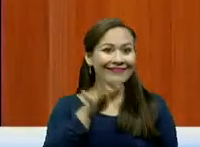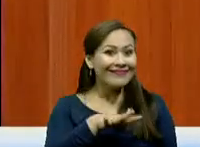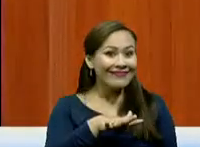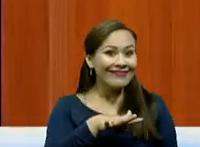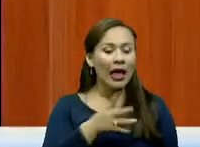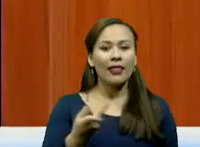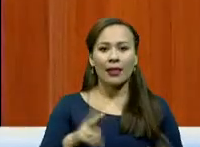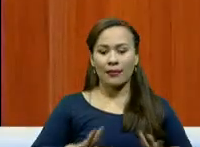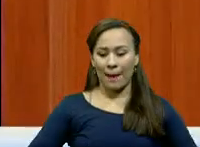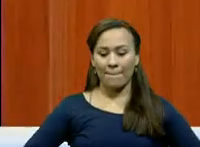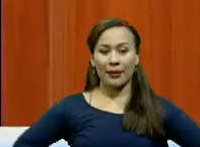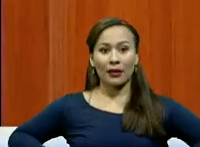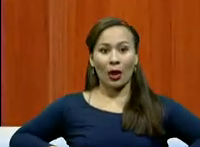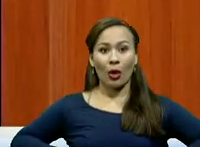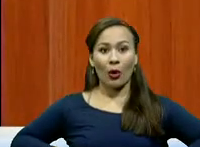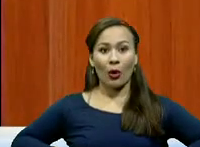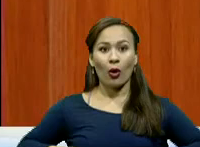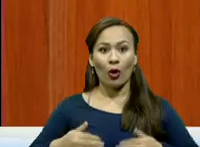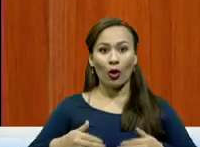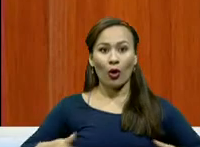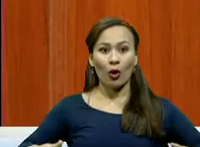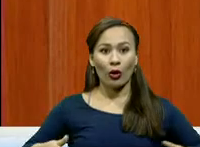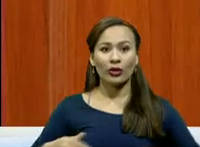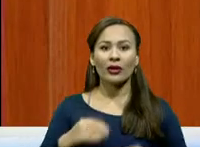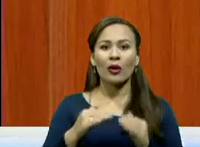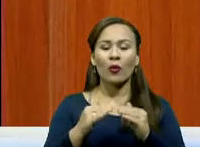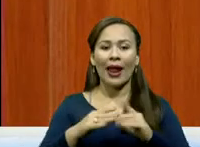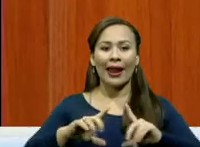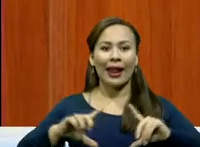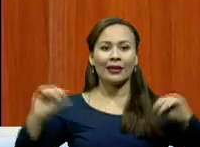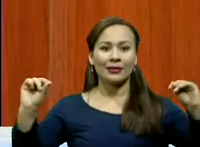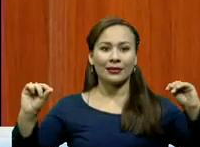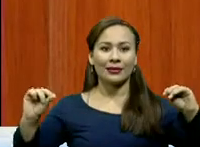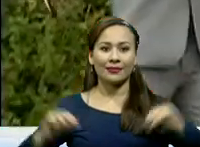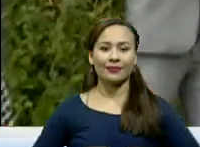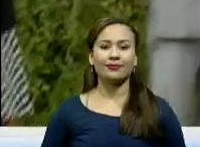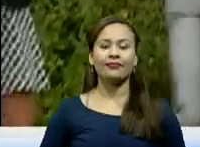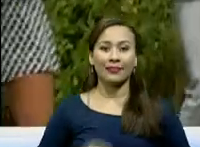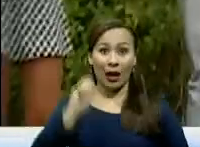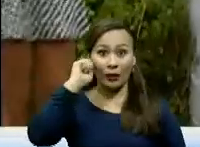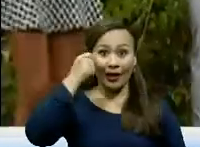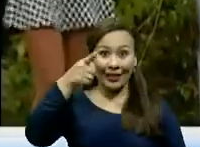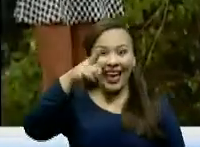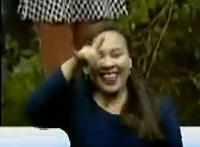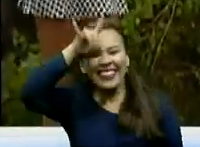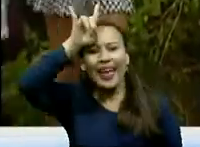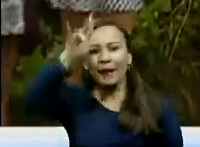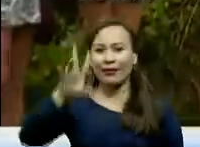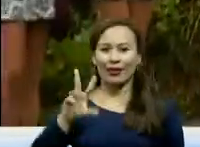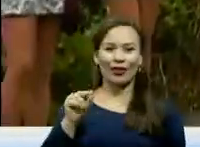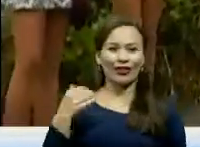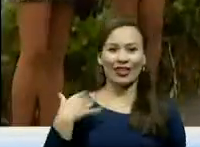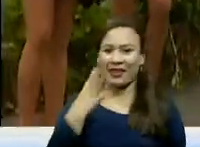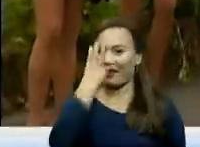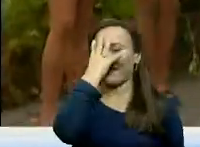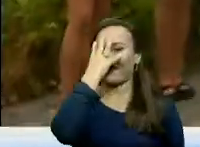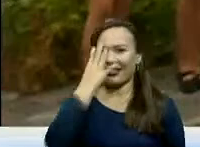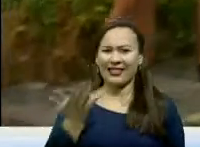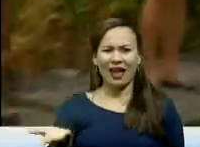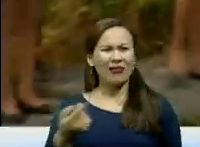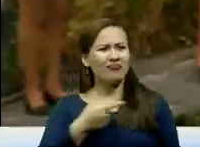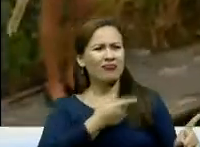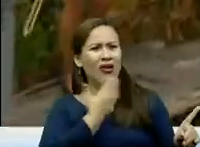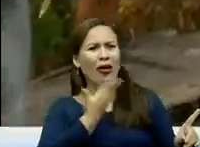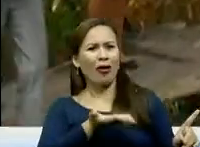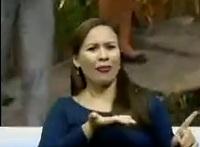tienen el pantaloncillo corto, que en sus orígenes era un calzoncillo. Recordarán que el diablo es sinvergüenza, blusa de mujer y calzoncillo.